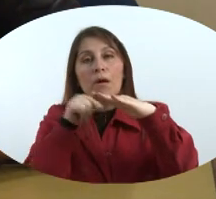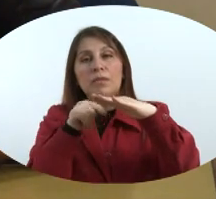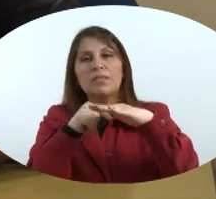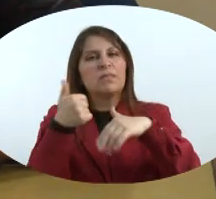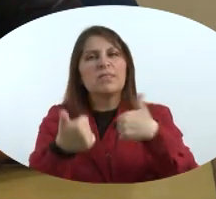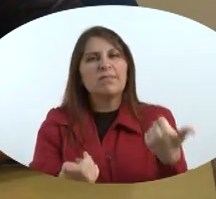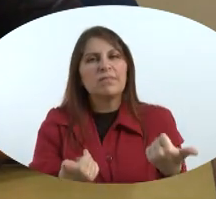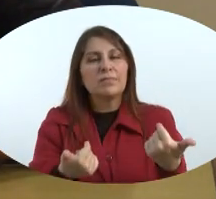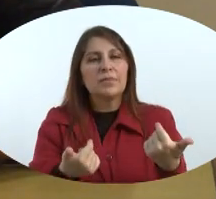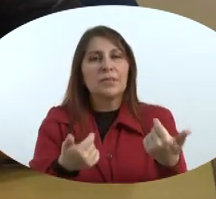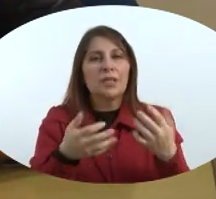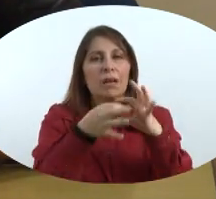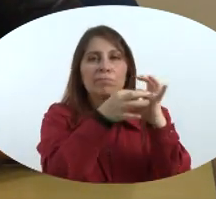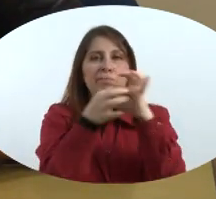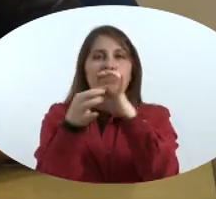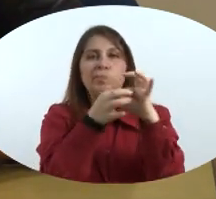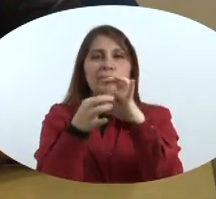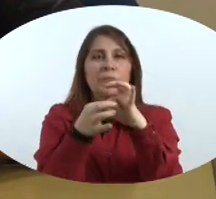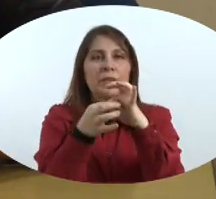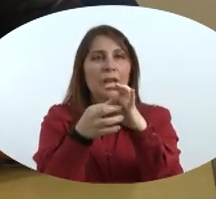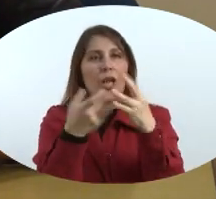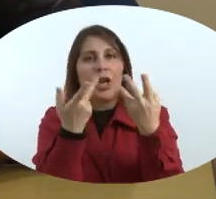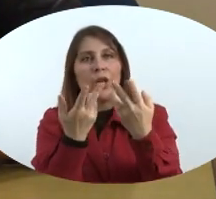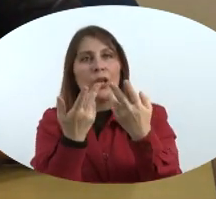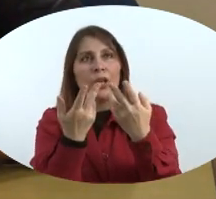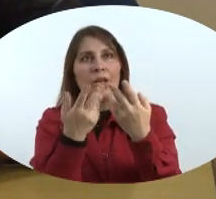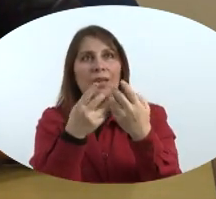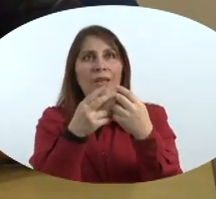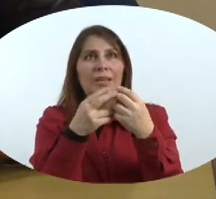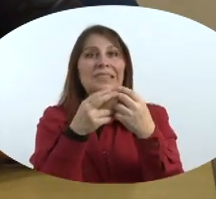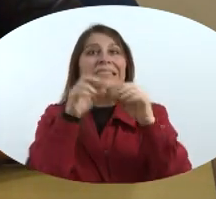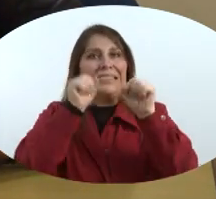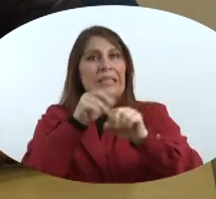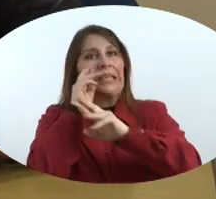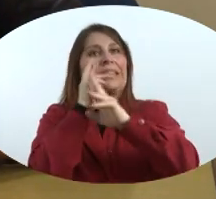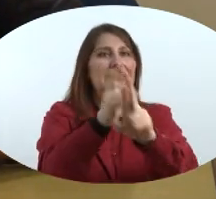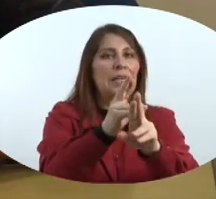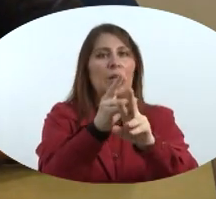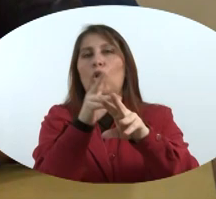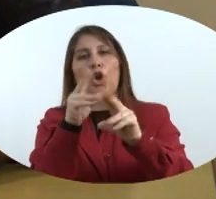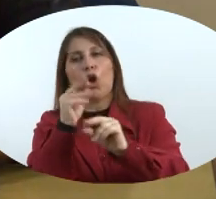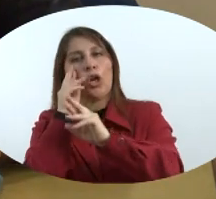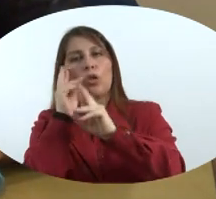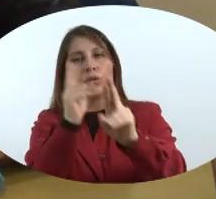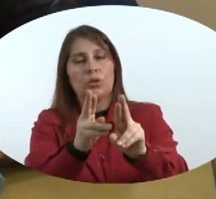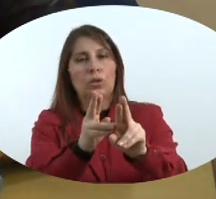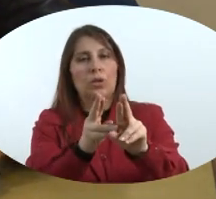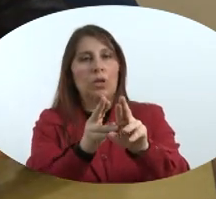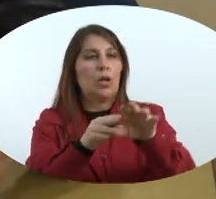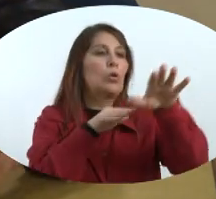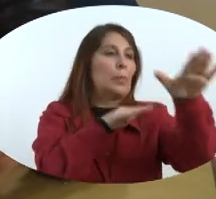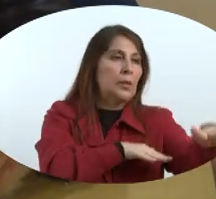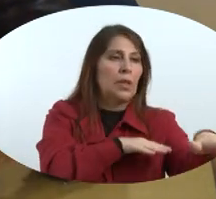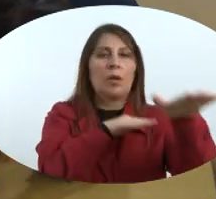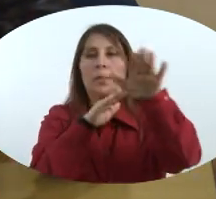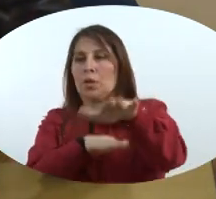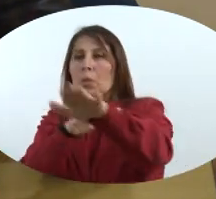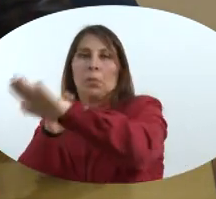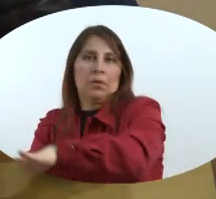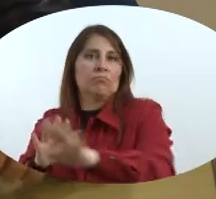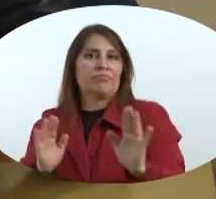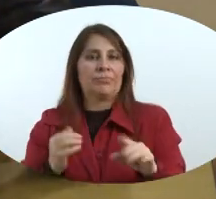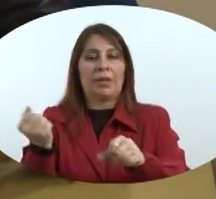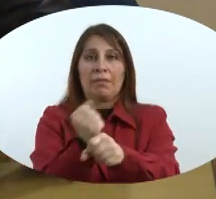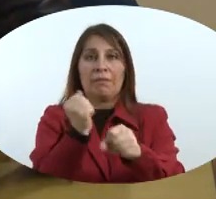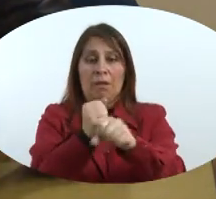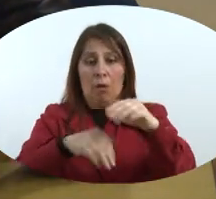también muy de la mano de eso que habíamos hablado de la ilegitimidad o legitimidad que hay dentro de una otra representación y yo creo que